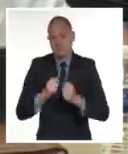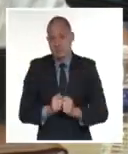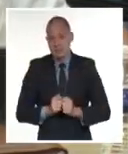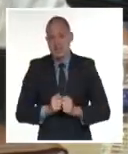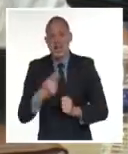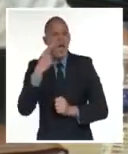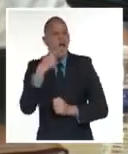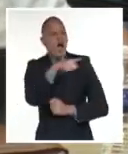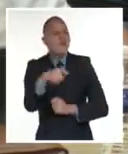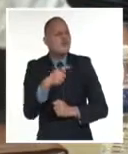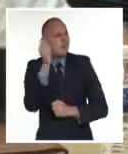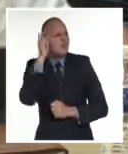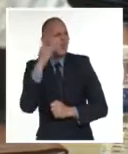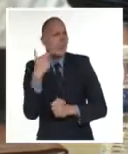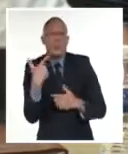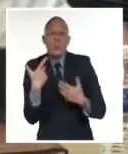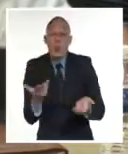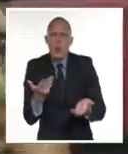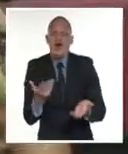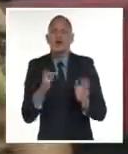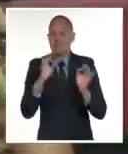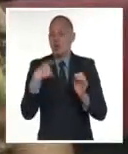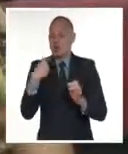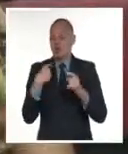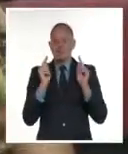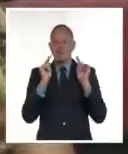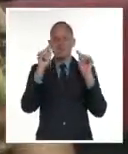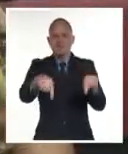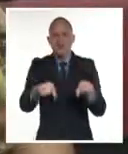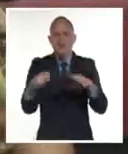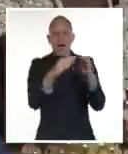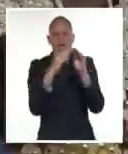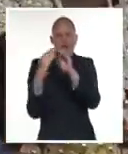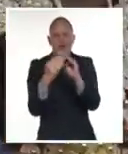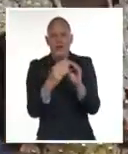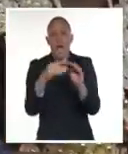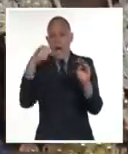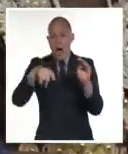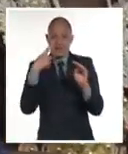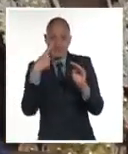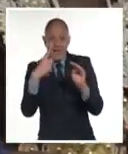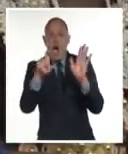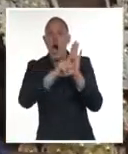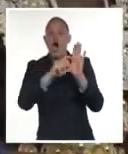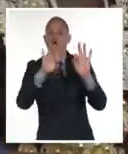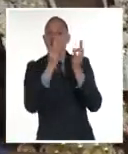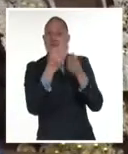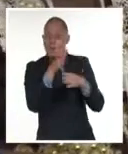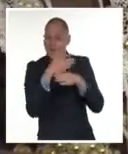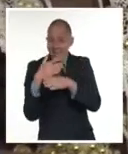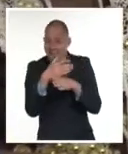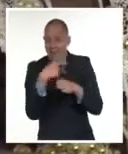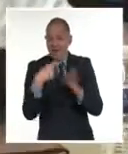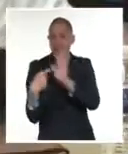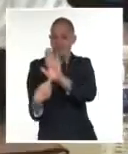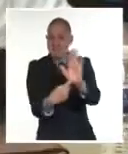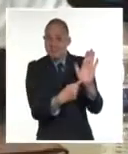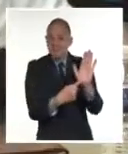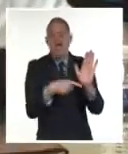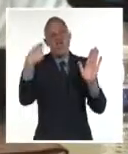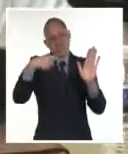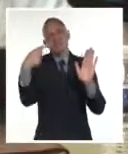pueblo, como lo estamos haciendo en los barrios, como lo estamos haciendo ahora con esta consulta popular, como lo tenemos que hacer en los centros de trabajo cuando vamos